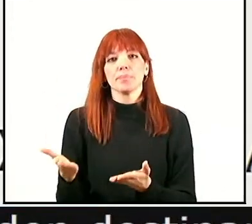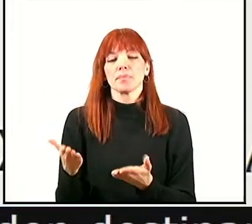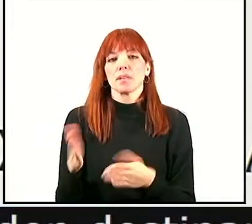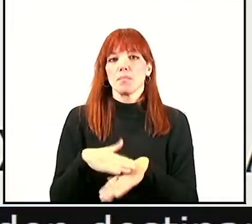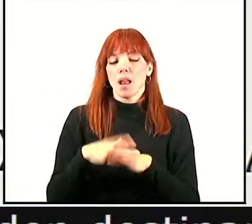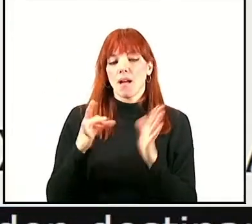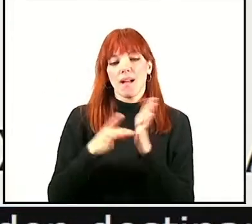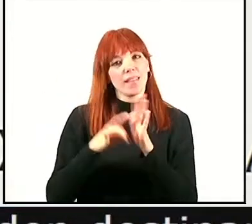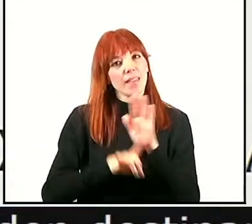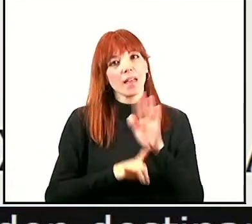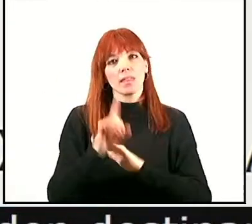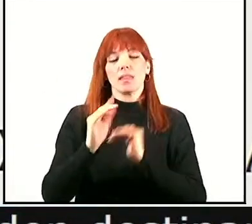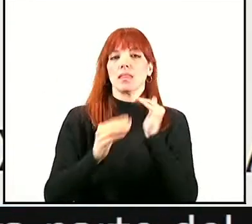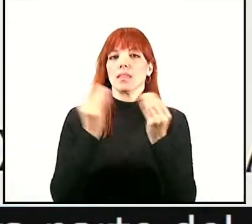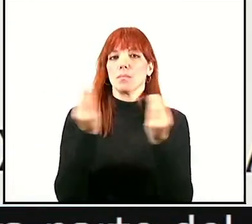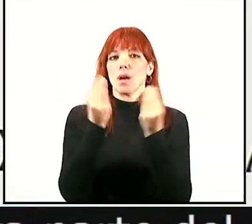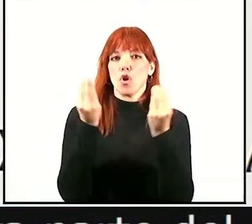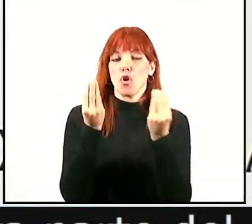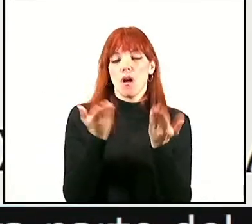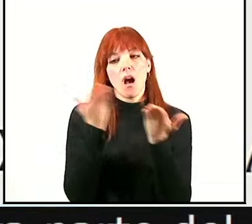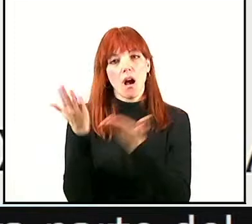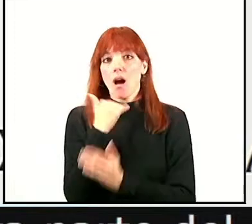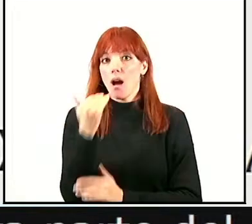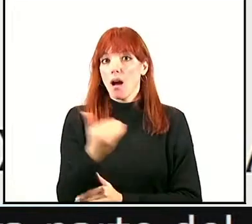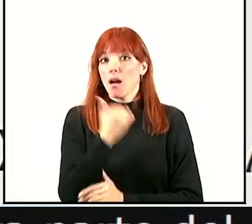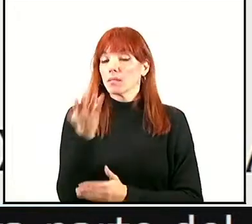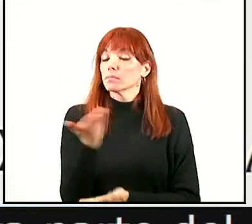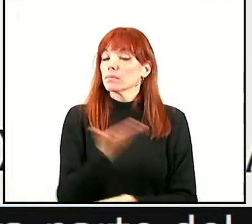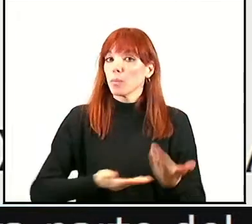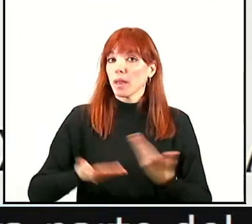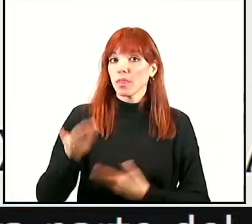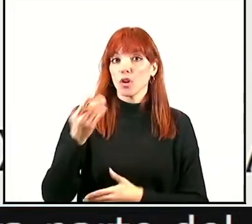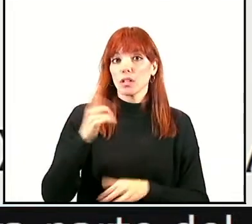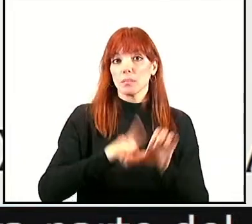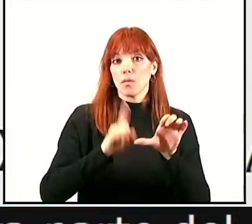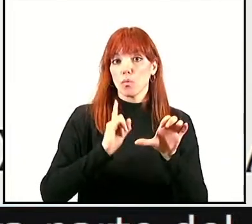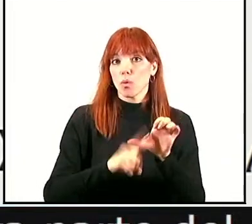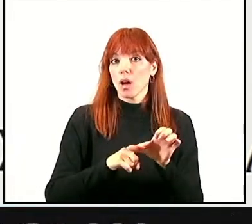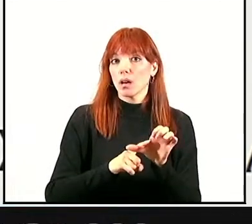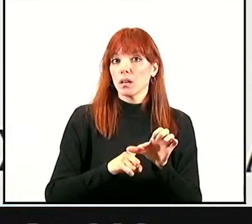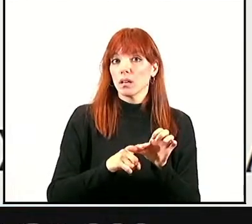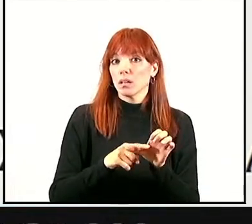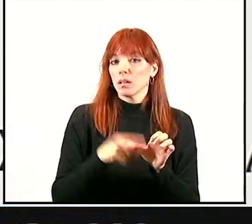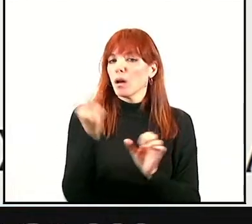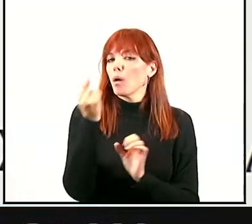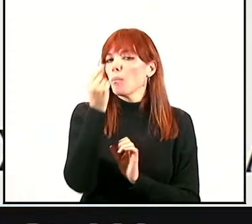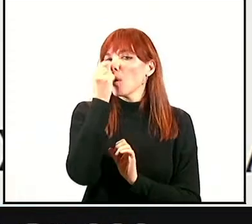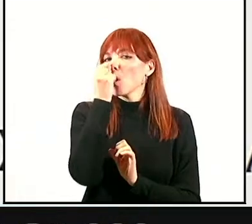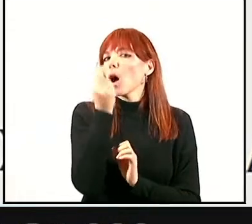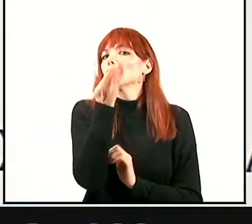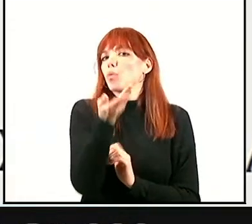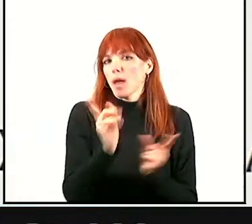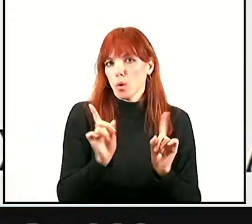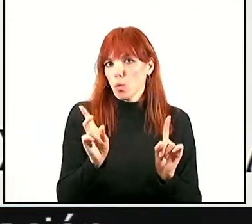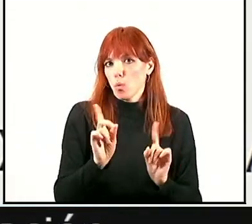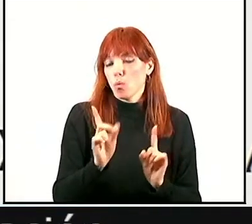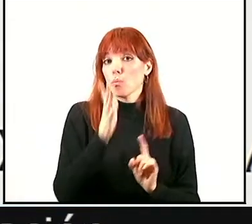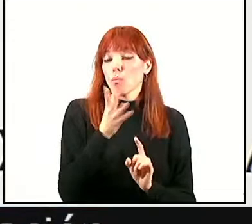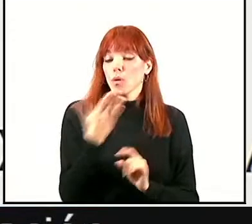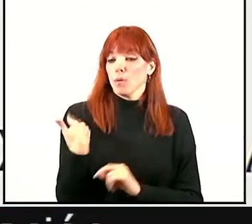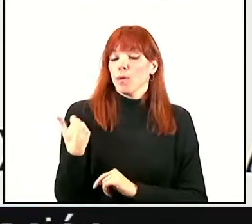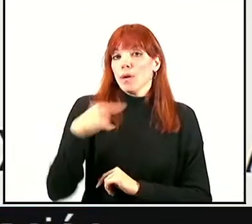mejor y a poder llevar ese pequeño grano de lo que significa la cooperación extremeña, que no es tan pequeño grano, porque desde el